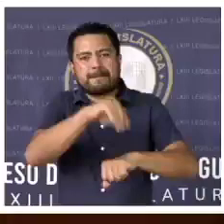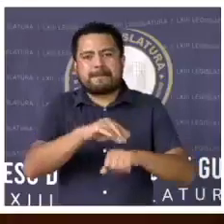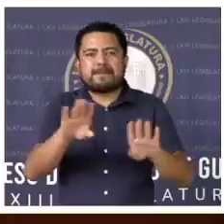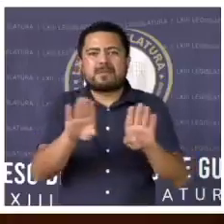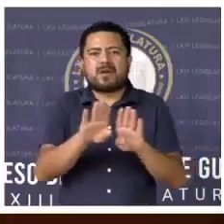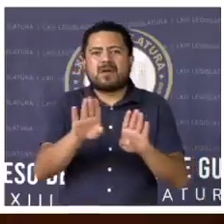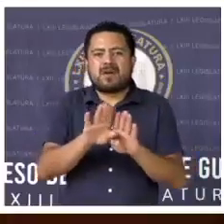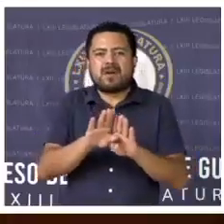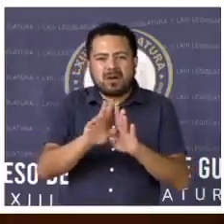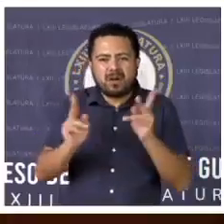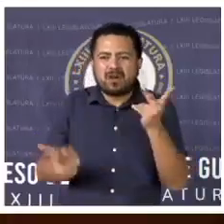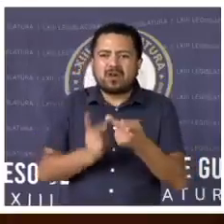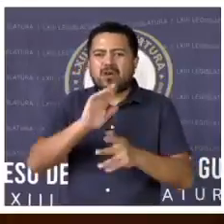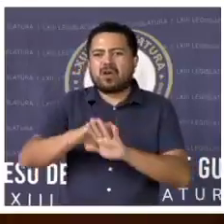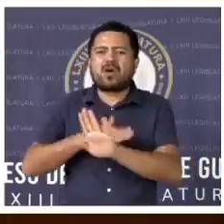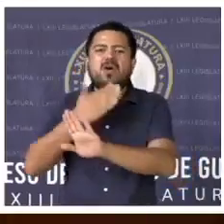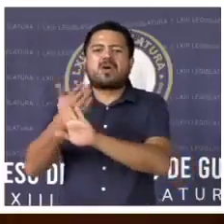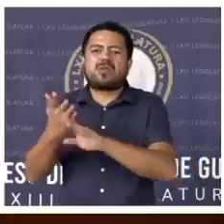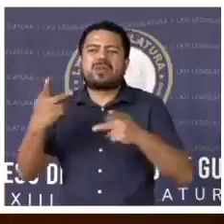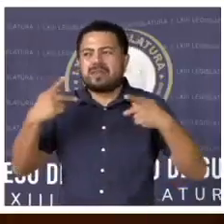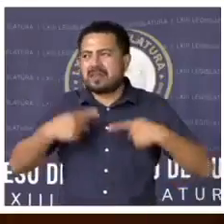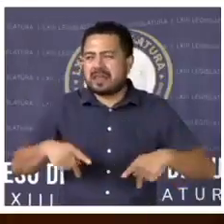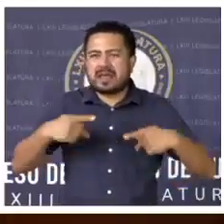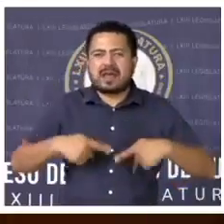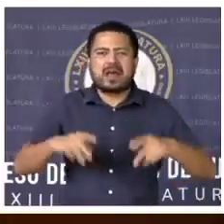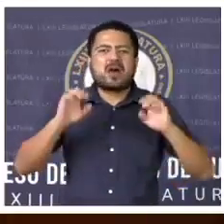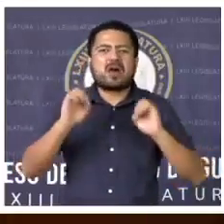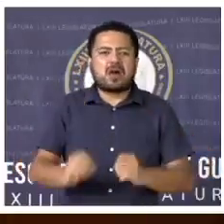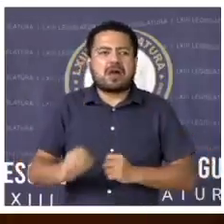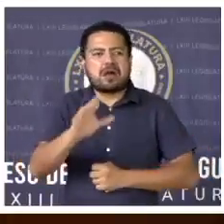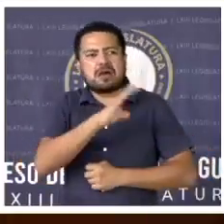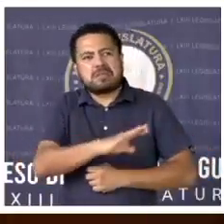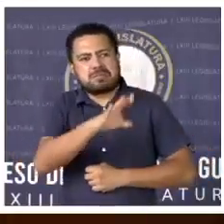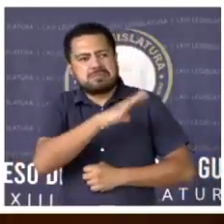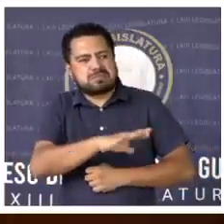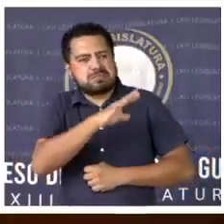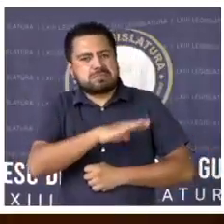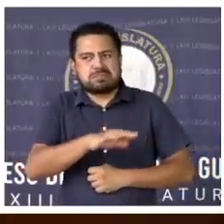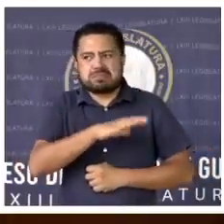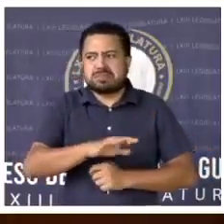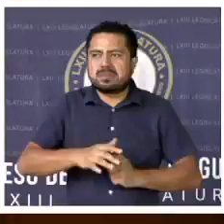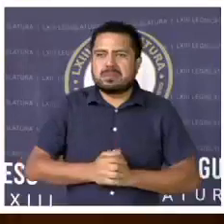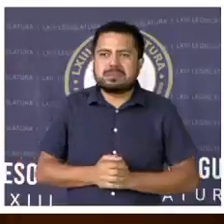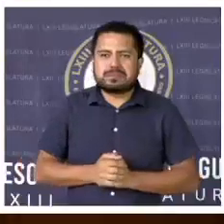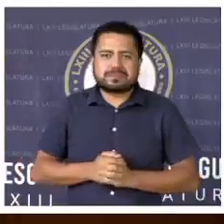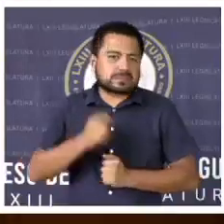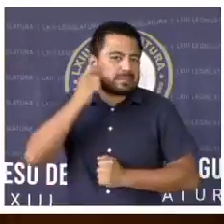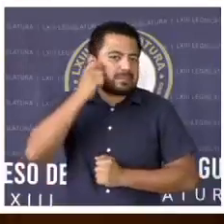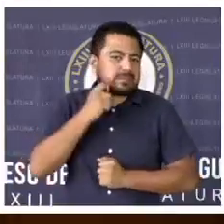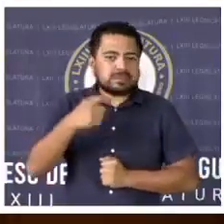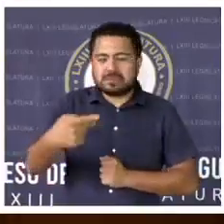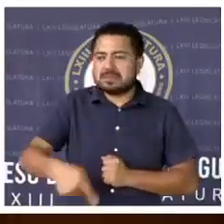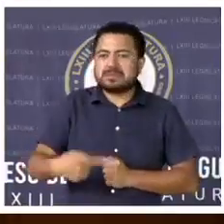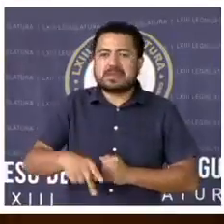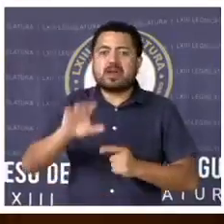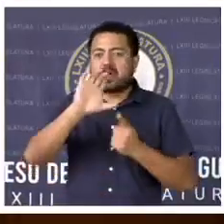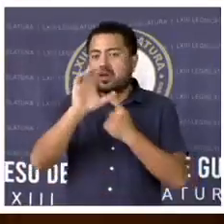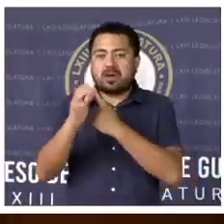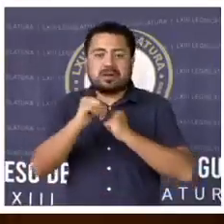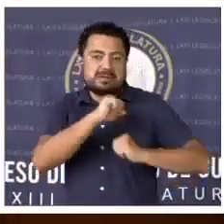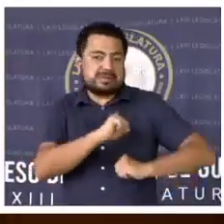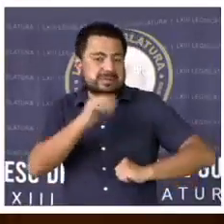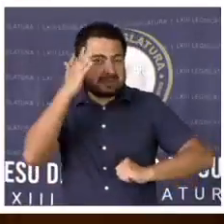coercitiva contra la ciudadanía o sus omisiones en Guerrero se ocupa una comisión